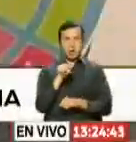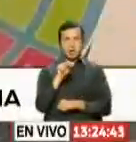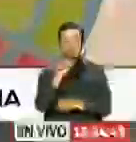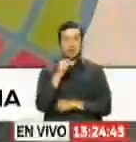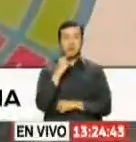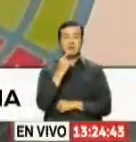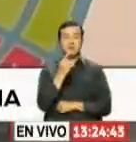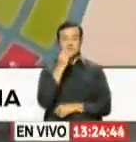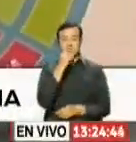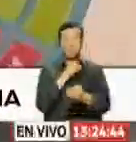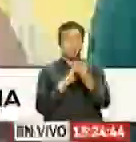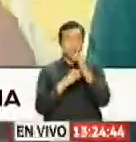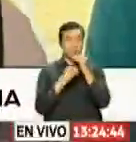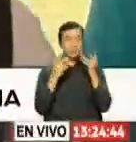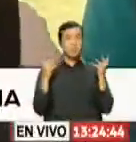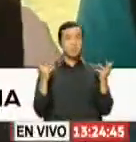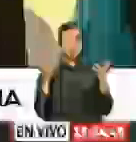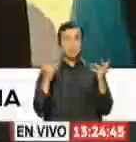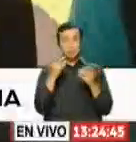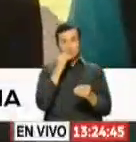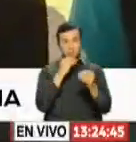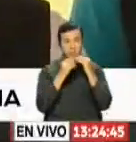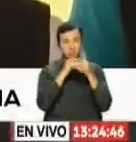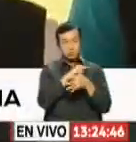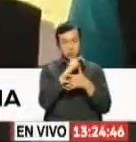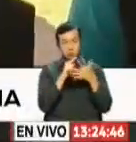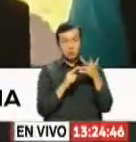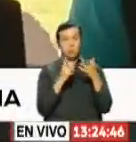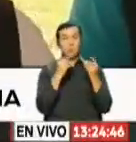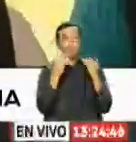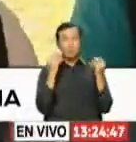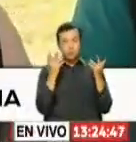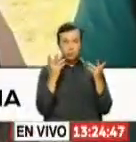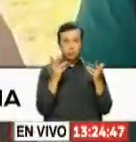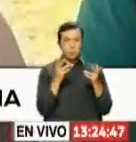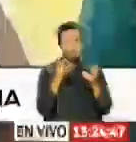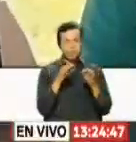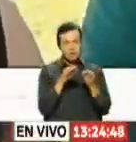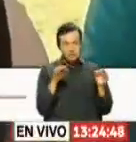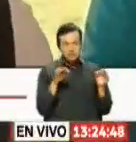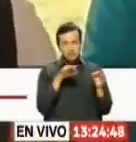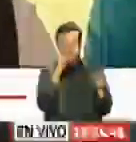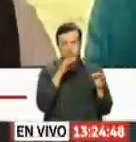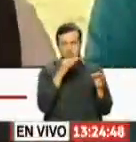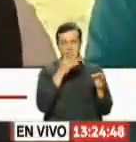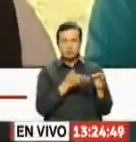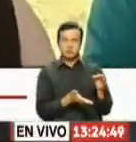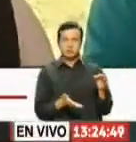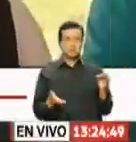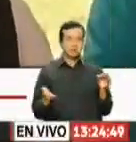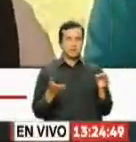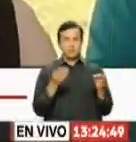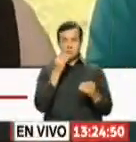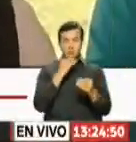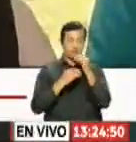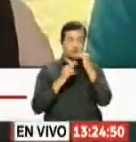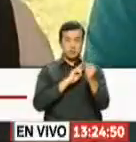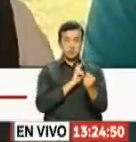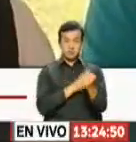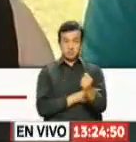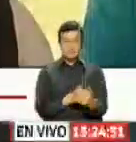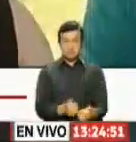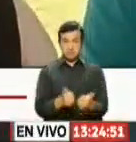qué alimentos son perjudiciales. Estos alimentos hiperprocesados no tienen cantidad de nutrientes ni nada,